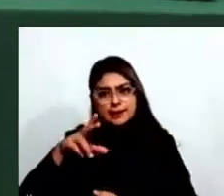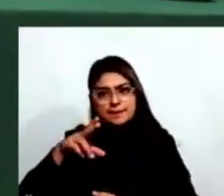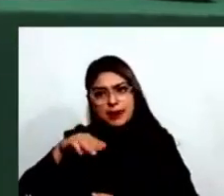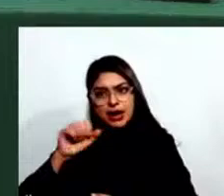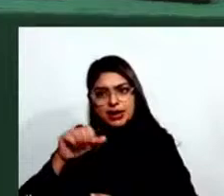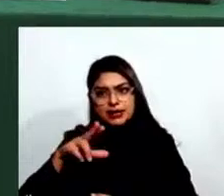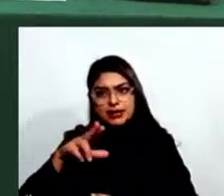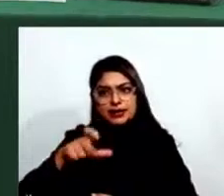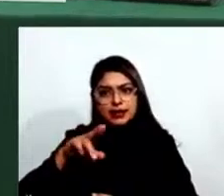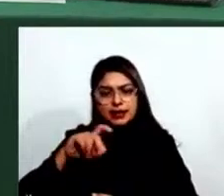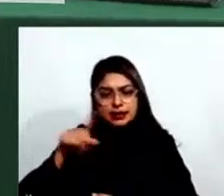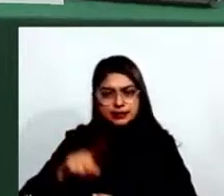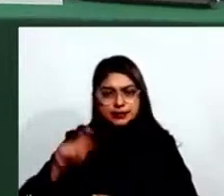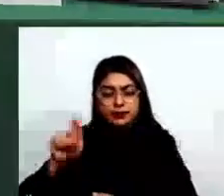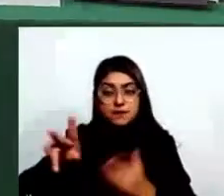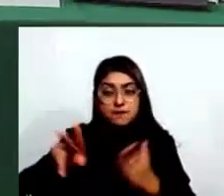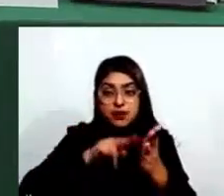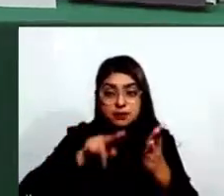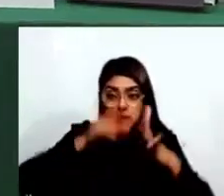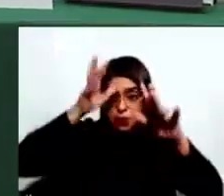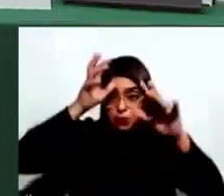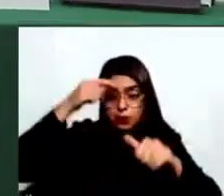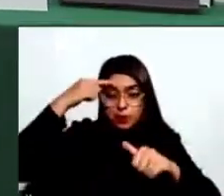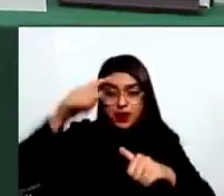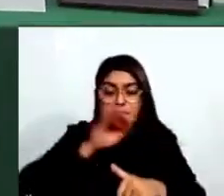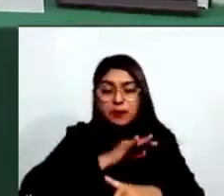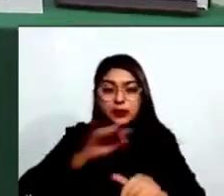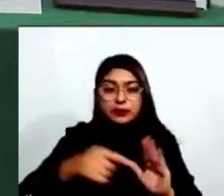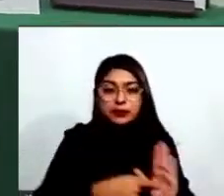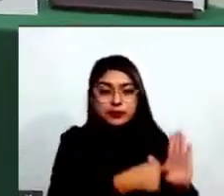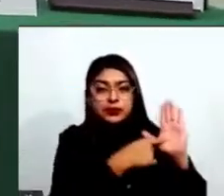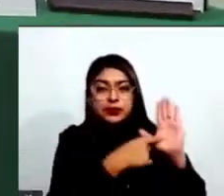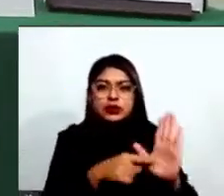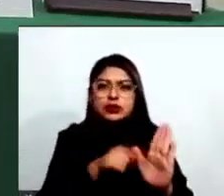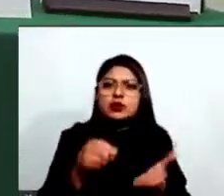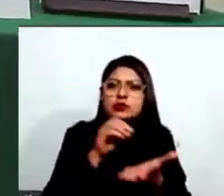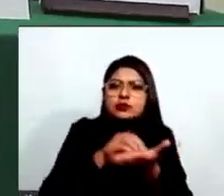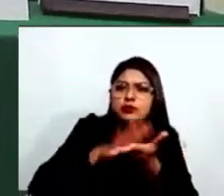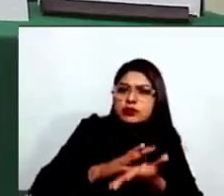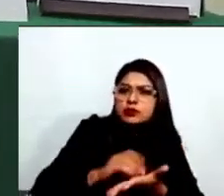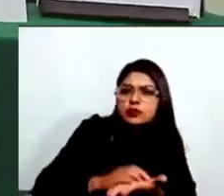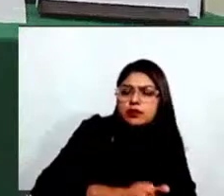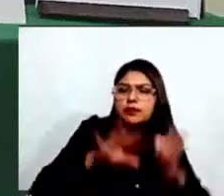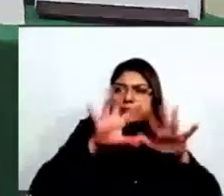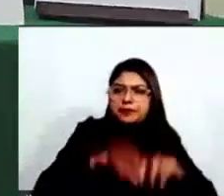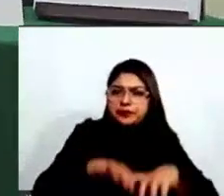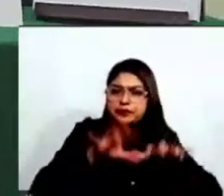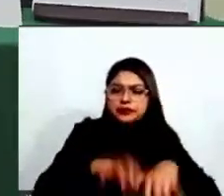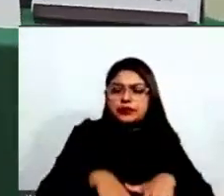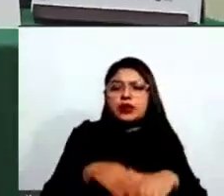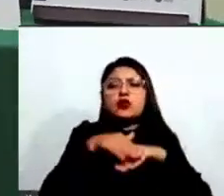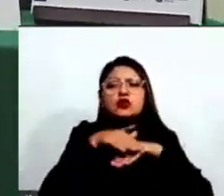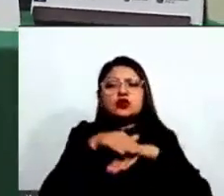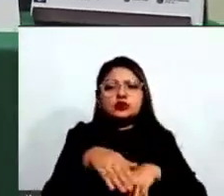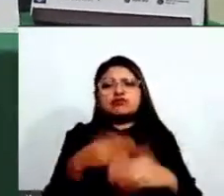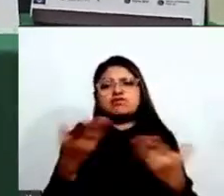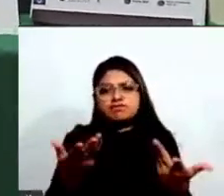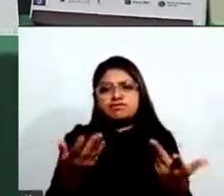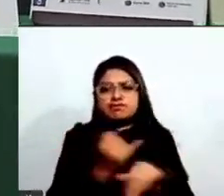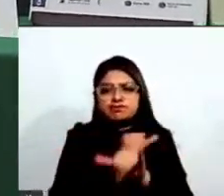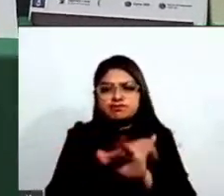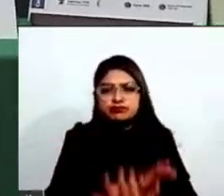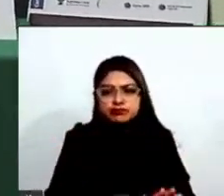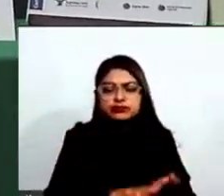por objeto realizar una serie de publicaciones en las que se sistematizarán todos los criterios de la Corte